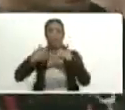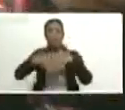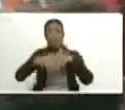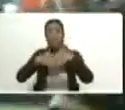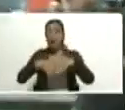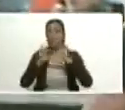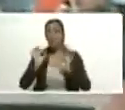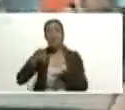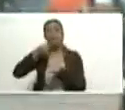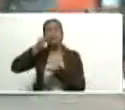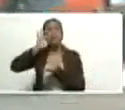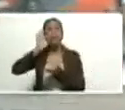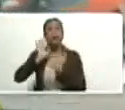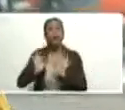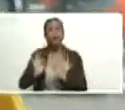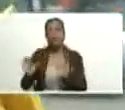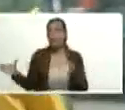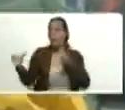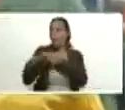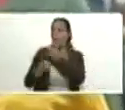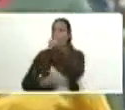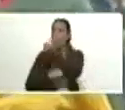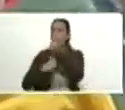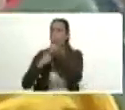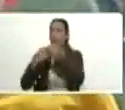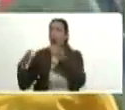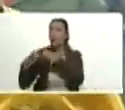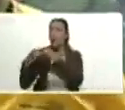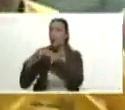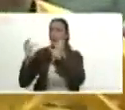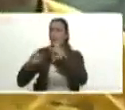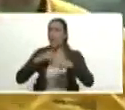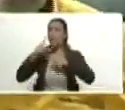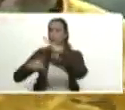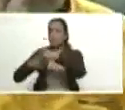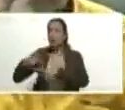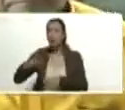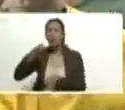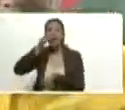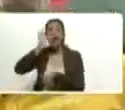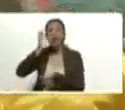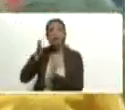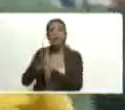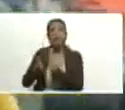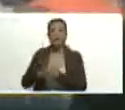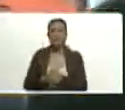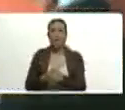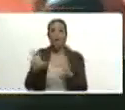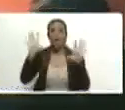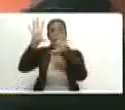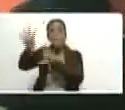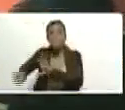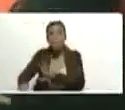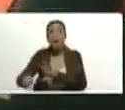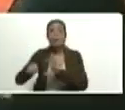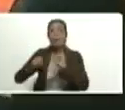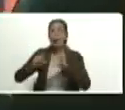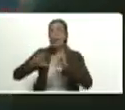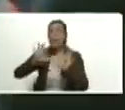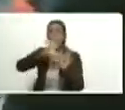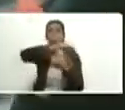del café y en su equipo. En estos momentos estamos procesando nuestro café. Compramos nuestro café a toda la